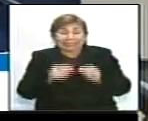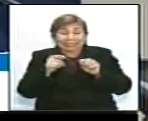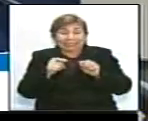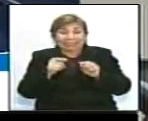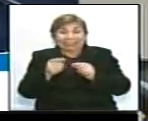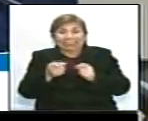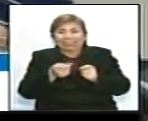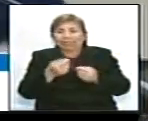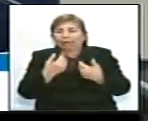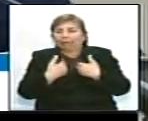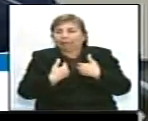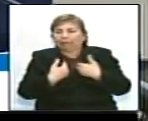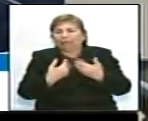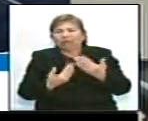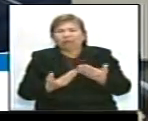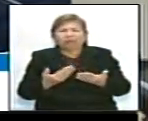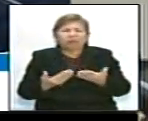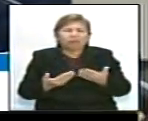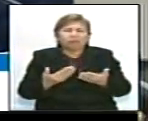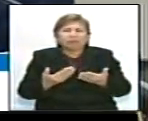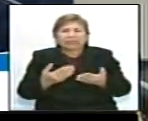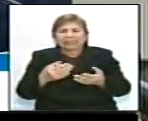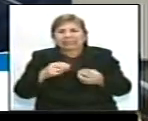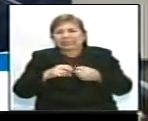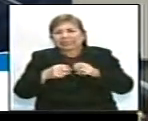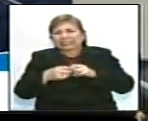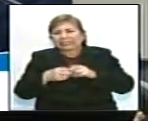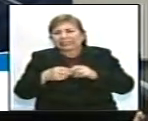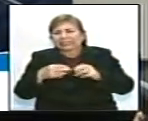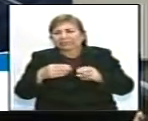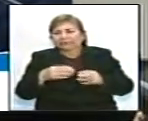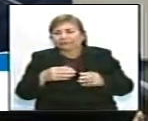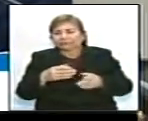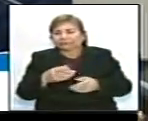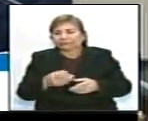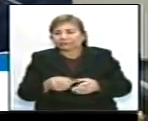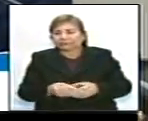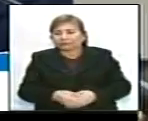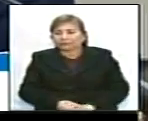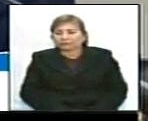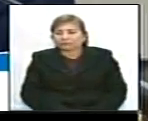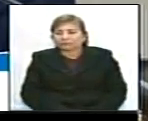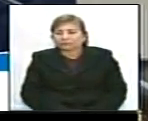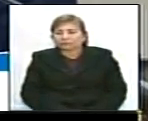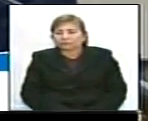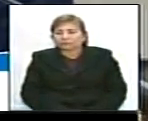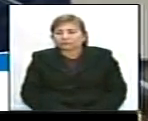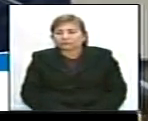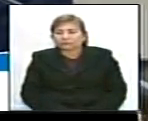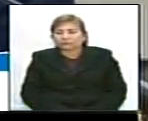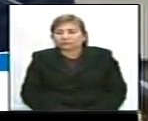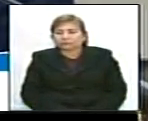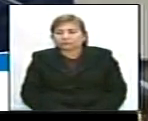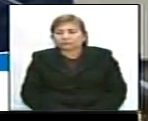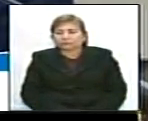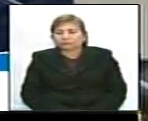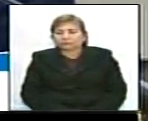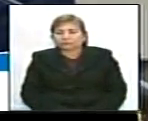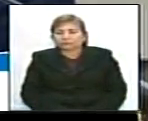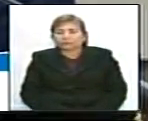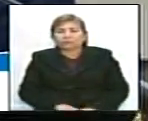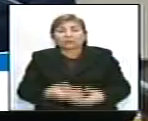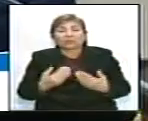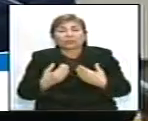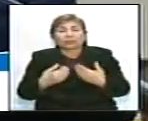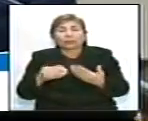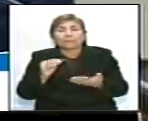degradación, tenemos unos temas serios de erosión, de degradación de suelos en diferentes zonas. Necesitamos además potenciar el